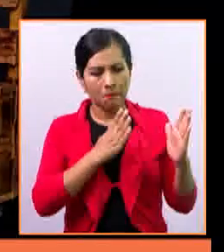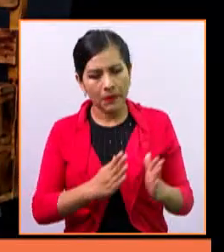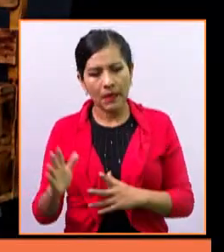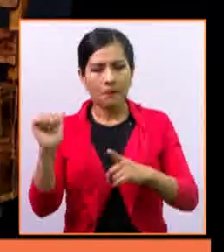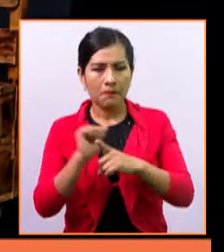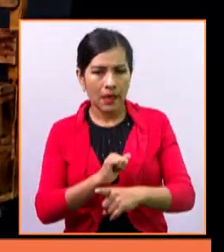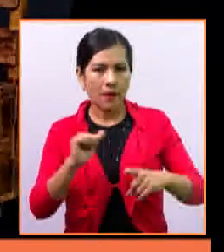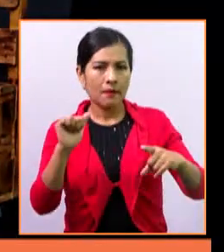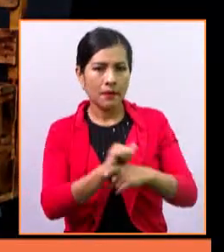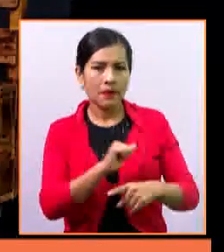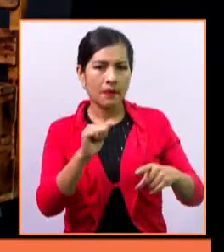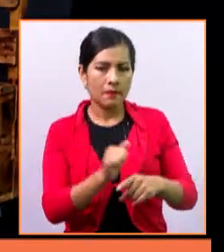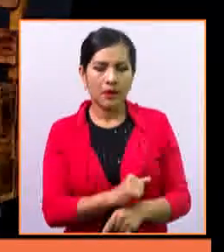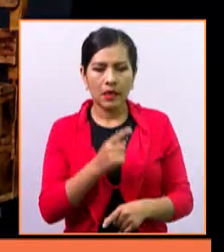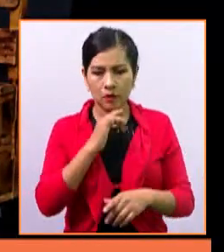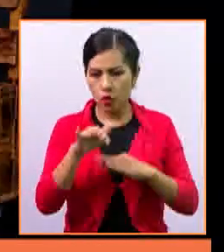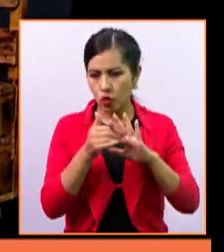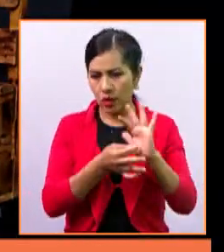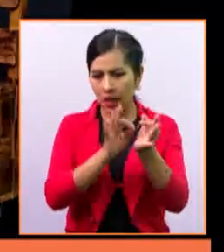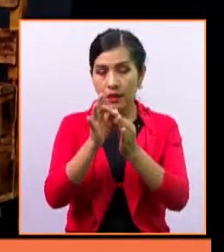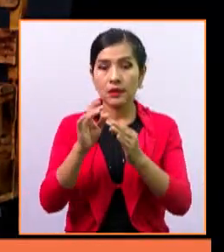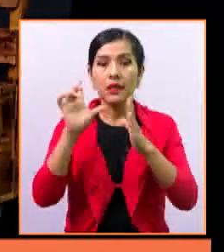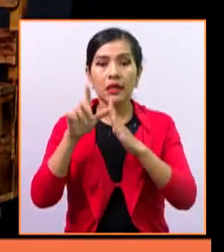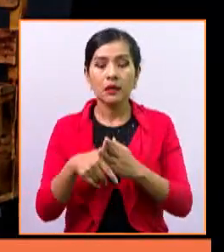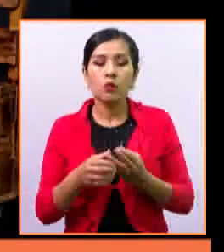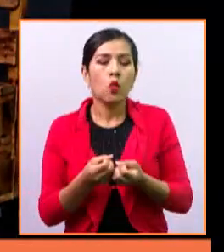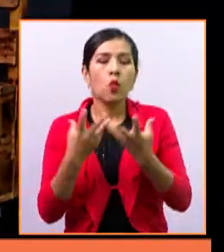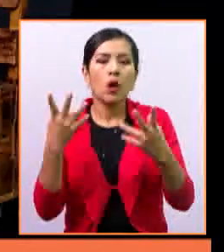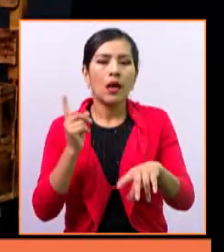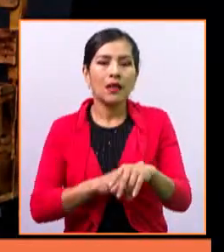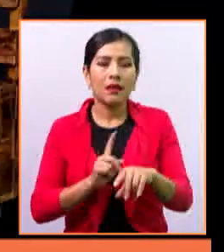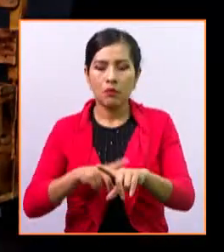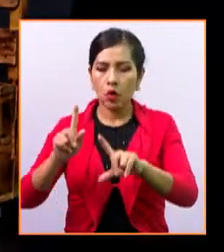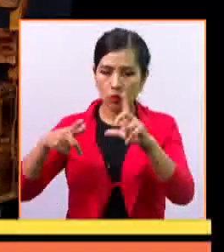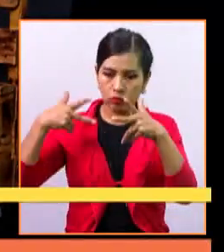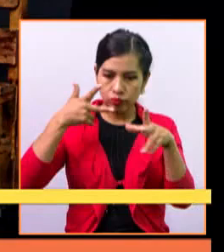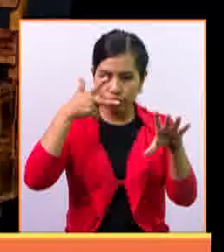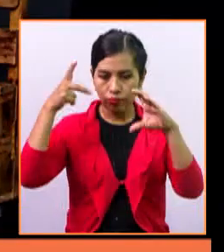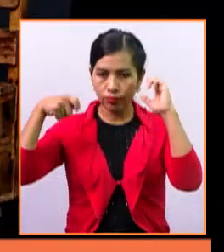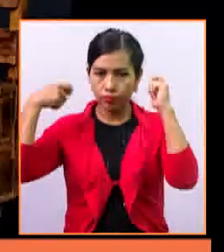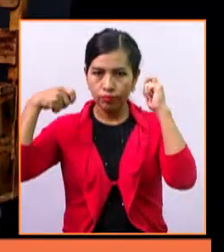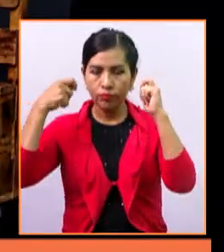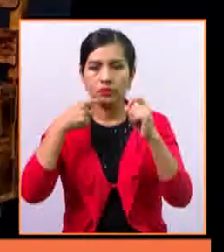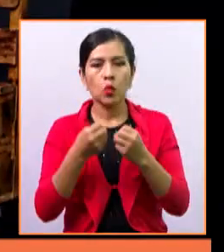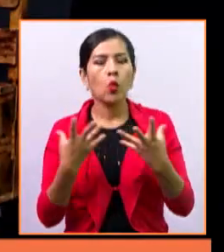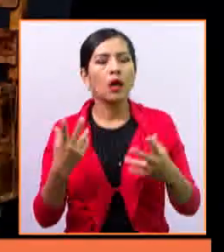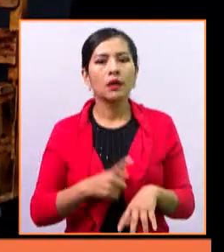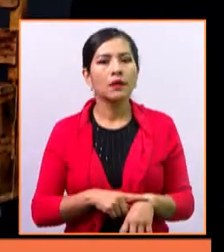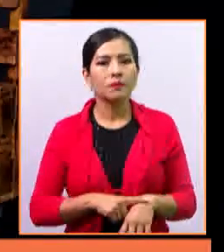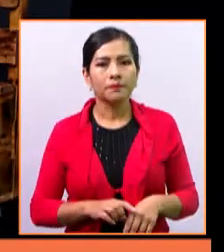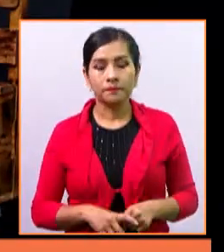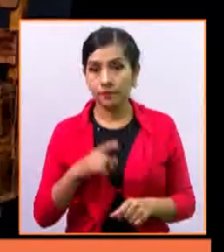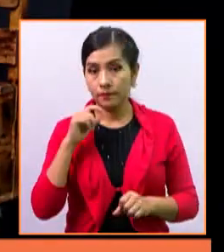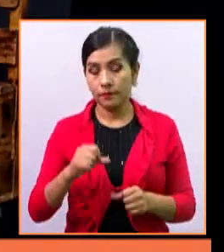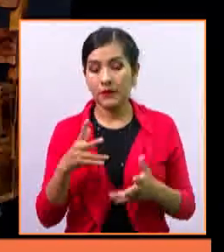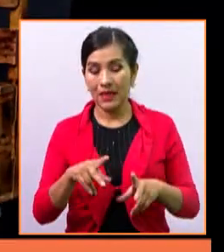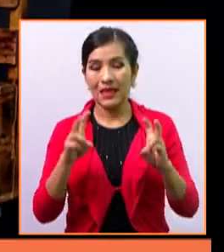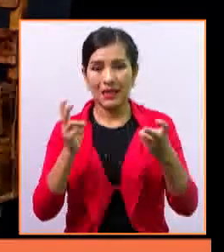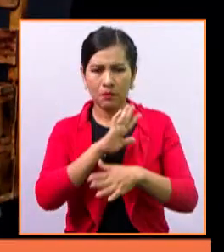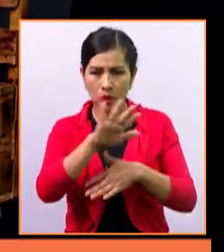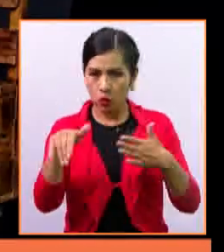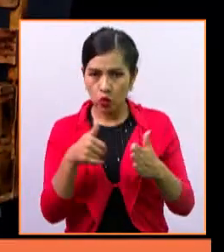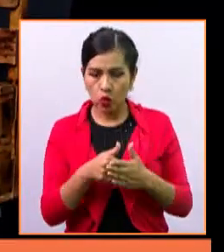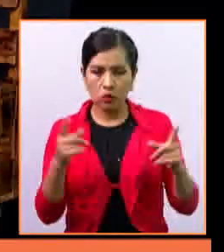hacer, digamos, la preproducción y cuánto tiempo les ha tomado el rodaje? Prácticamente, este rodaje o